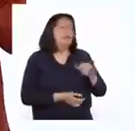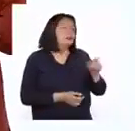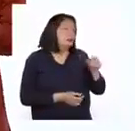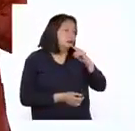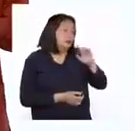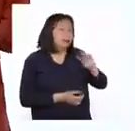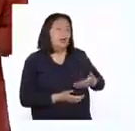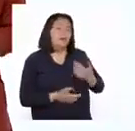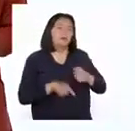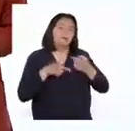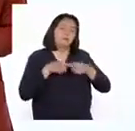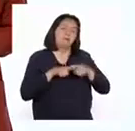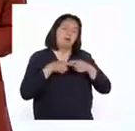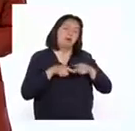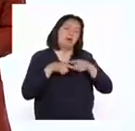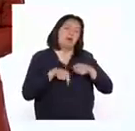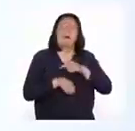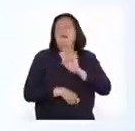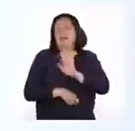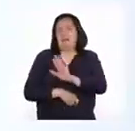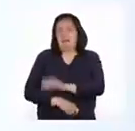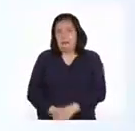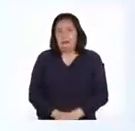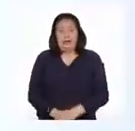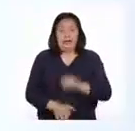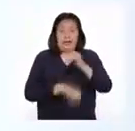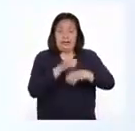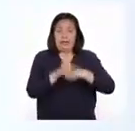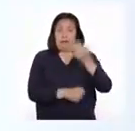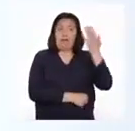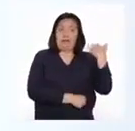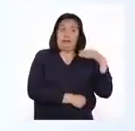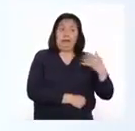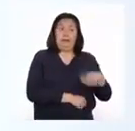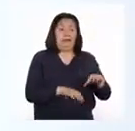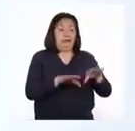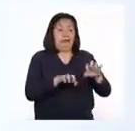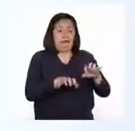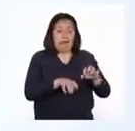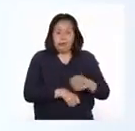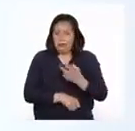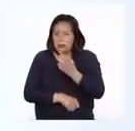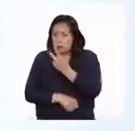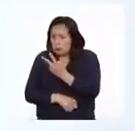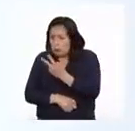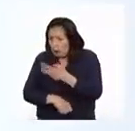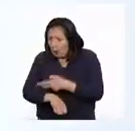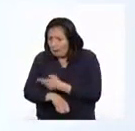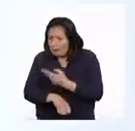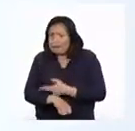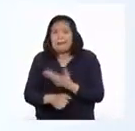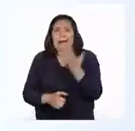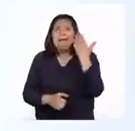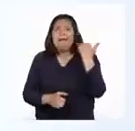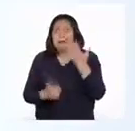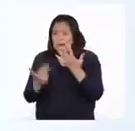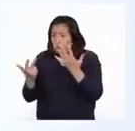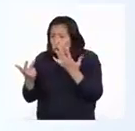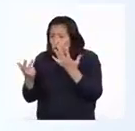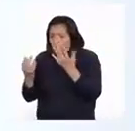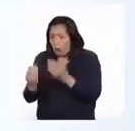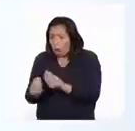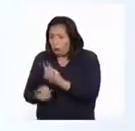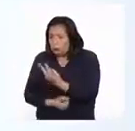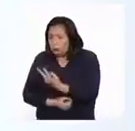Aurea, tejía estos chullos para ellos. El año pasado, la helada solo dejó 2 ovejitas de las 8 que la señora Aurea